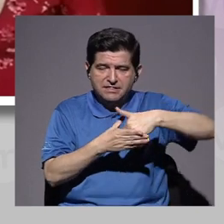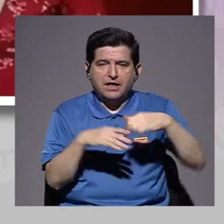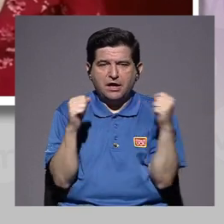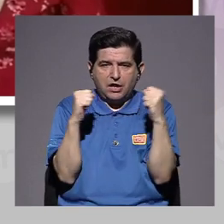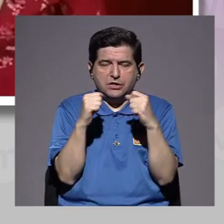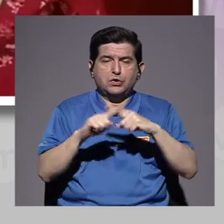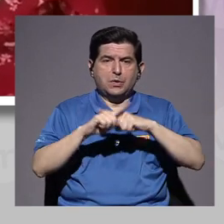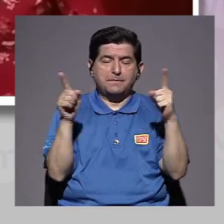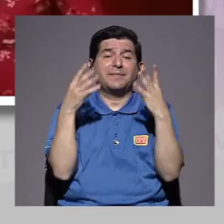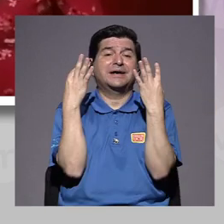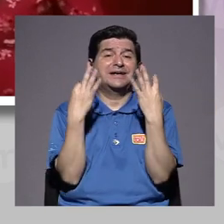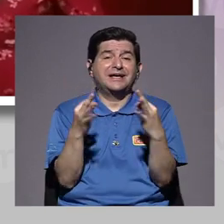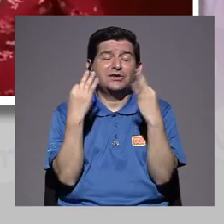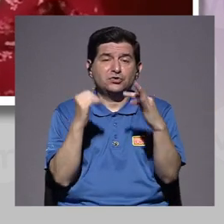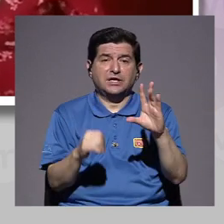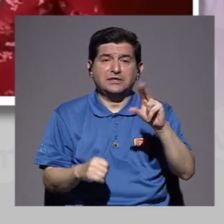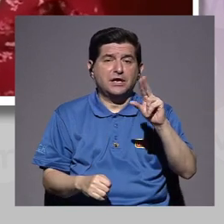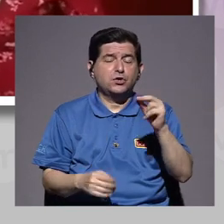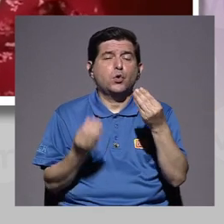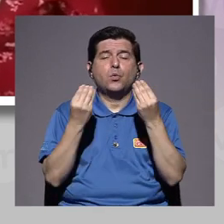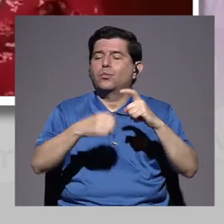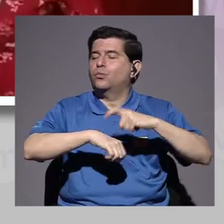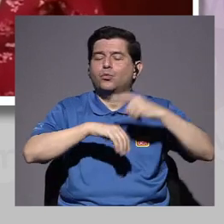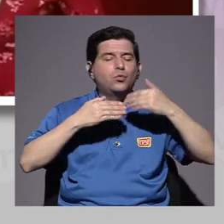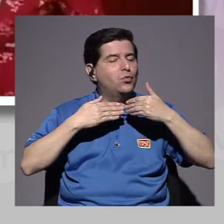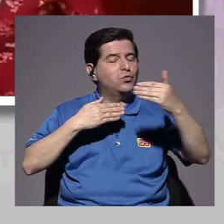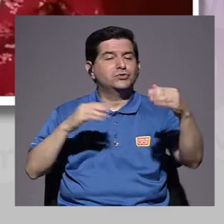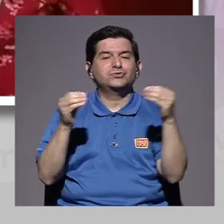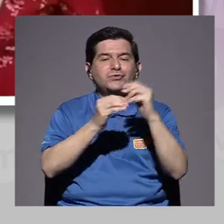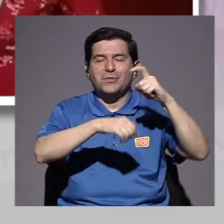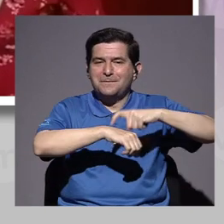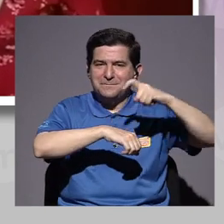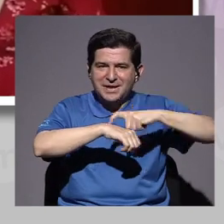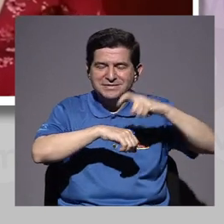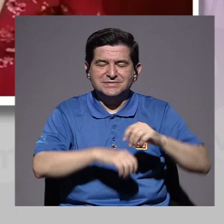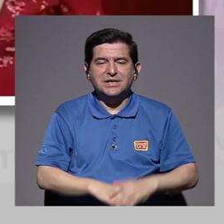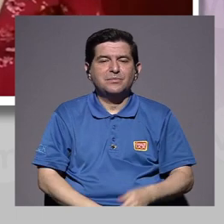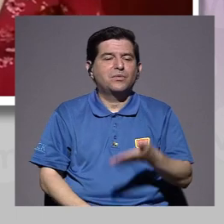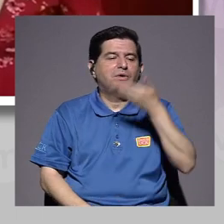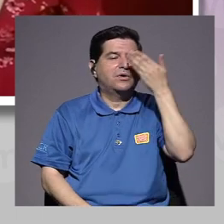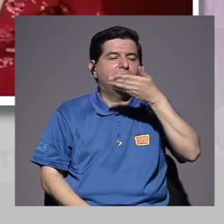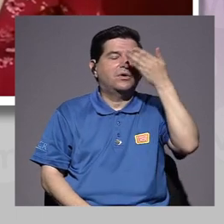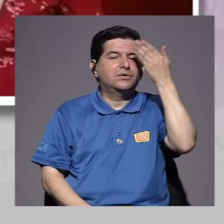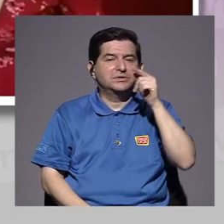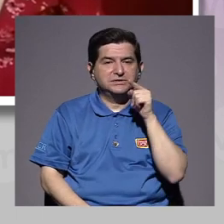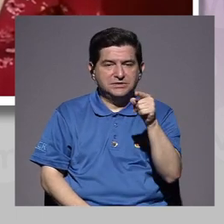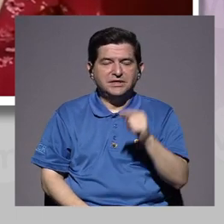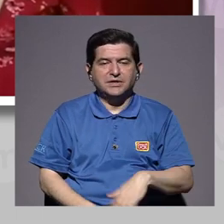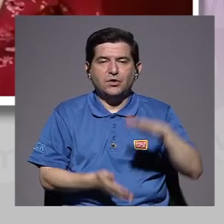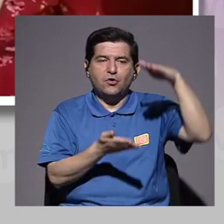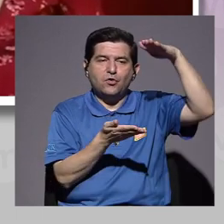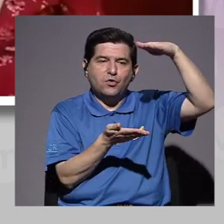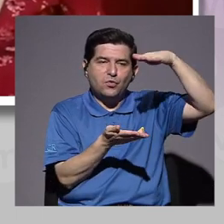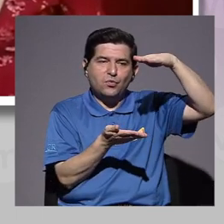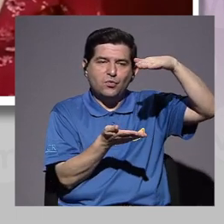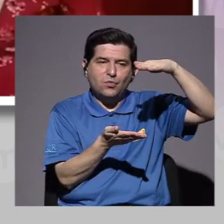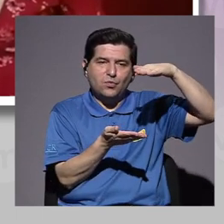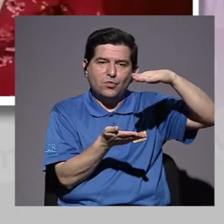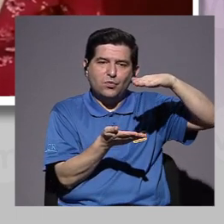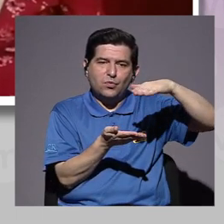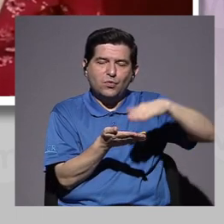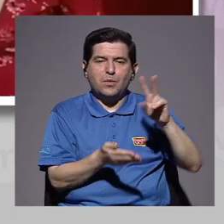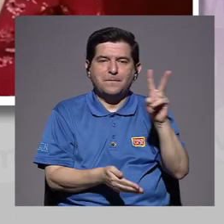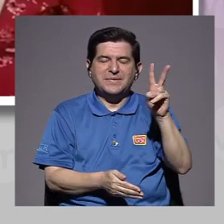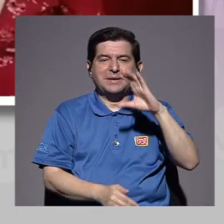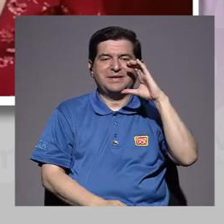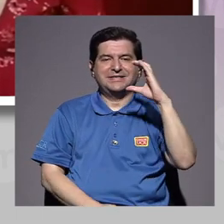refrigerador, pero hay que procurar no tenerla por mucho tiempo, porque entre más tiempo pasa, el oxígeno va, por ejemplo, reduciendo la